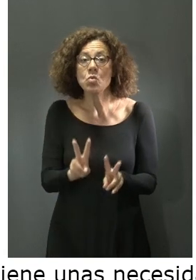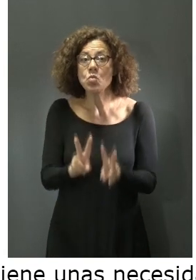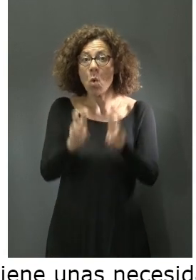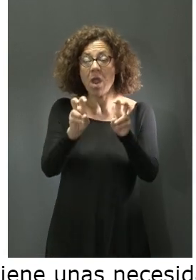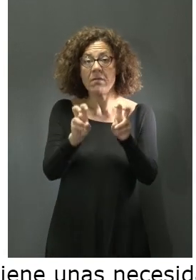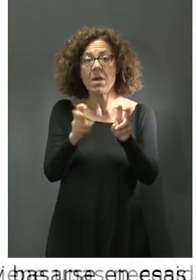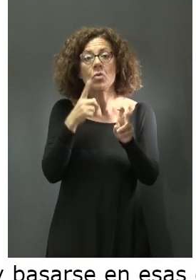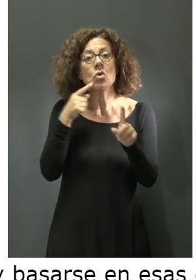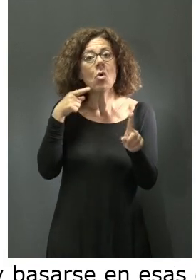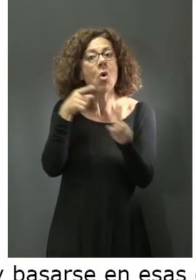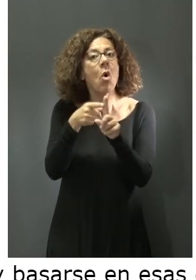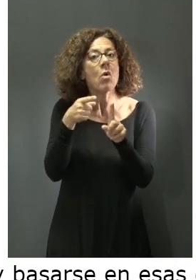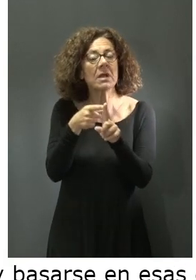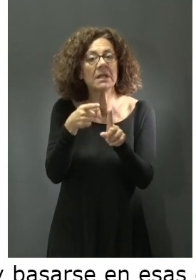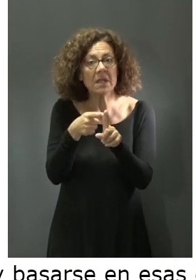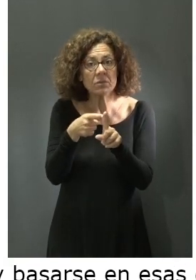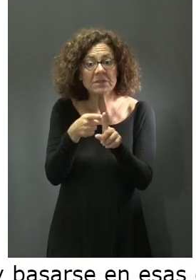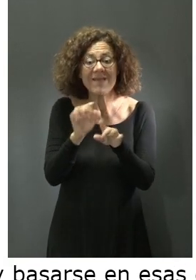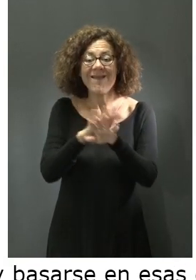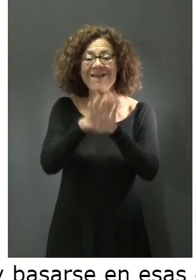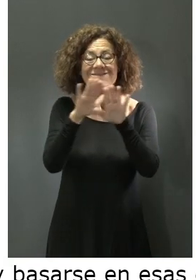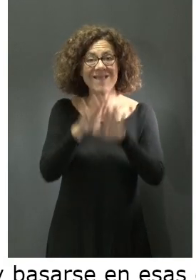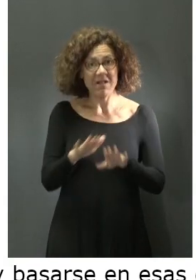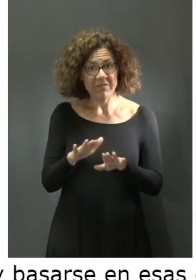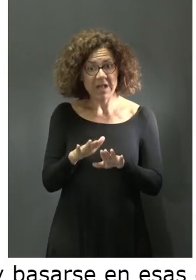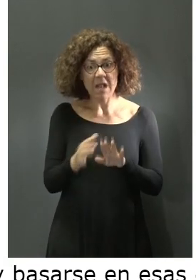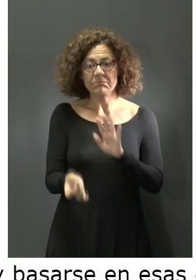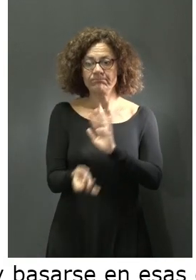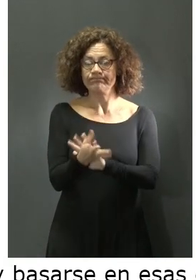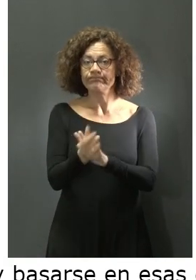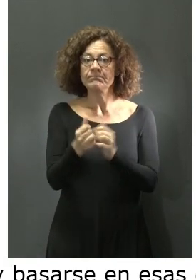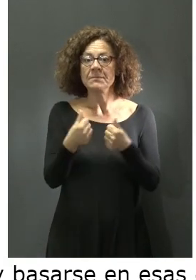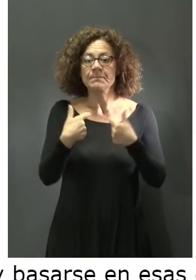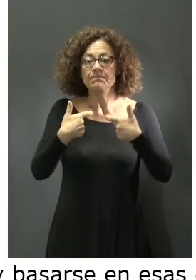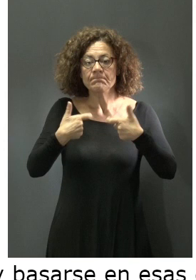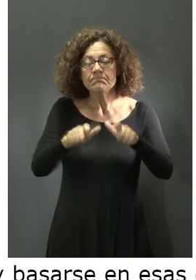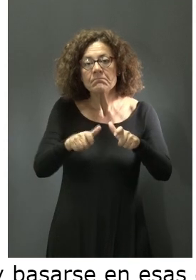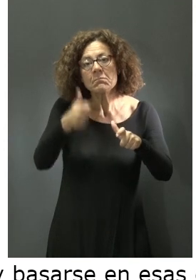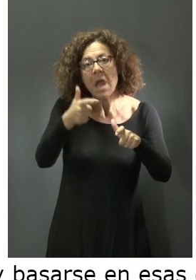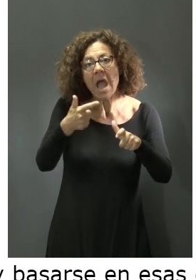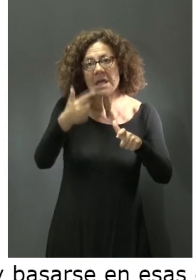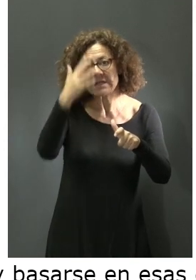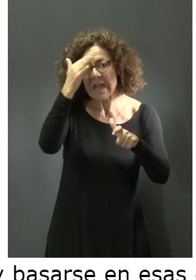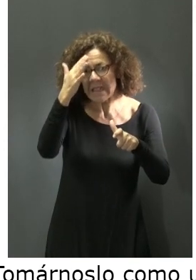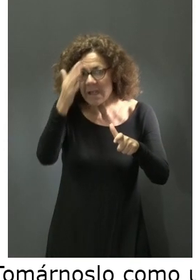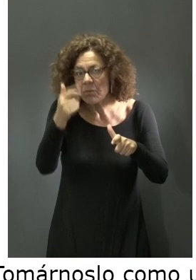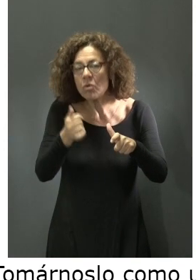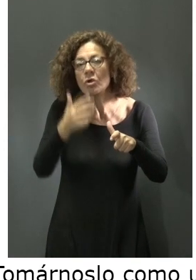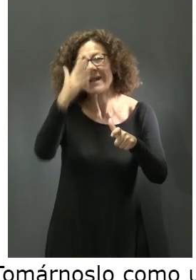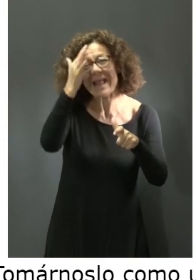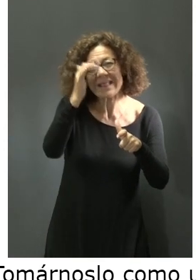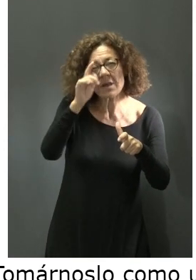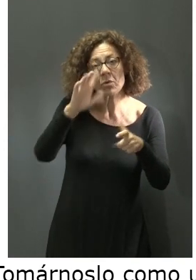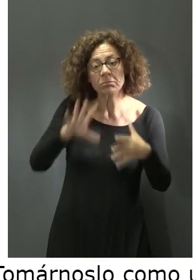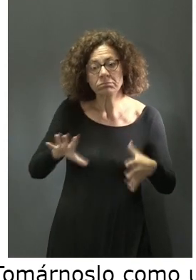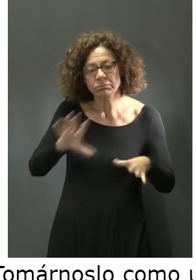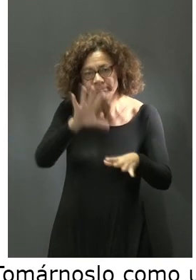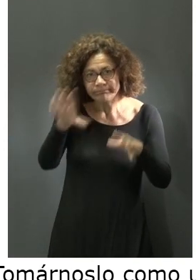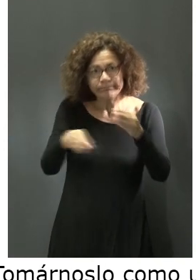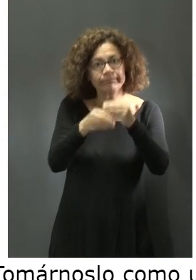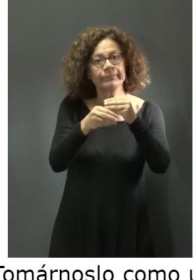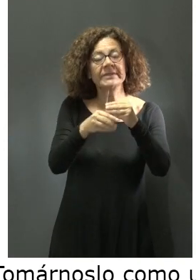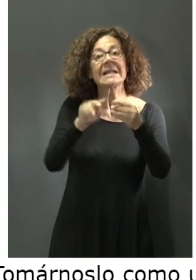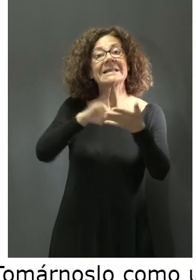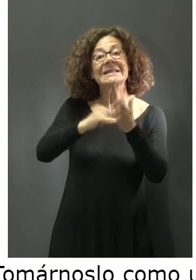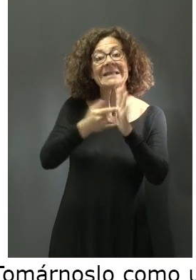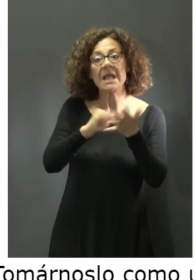como unos objetivos y al final sacar la parte creativa, ¿no? Y la parte entre lo creativo y lo técnico, ¿no? Conseguir